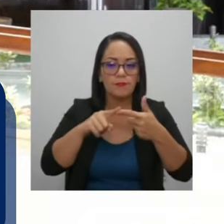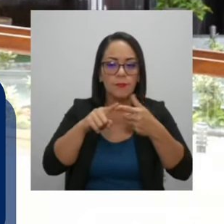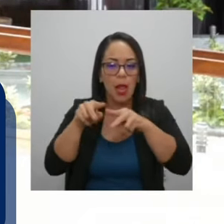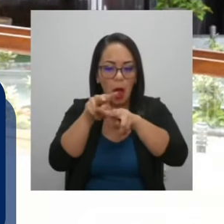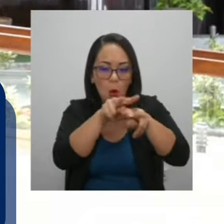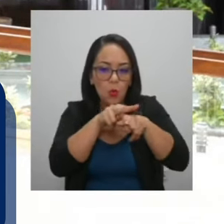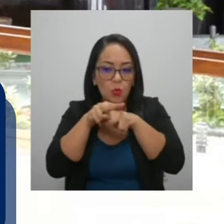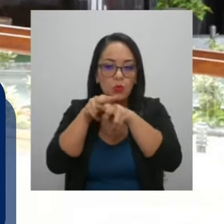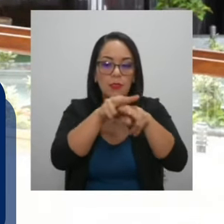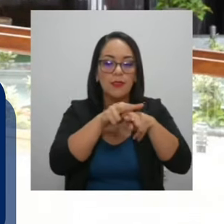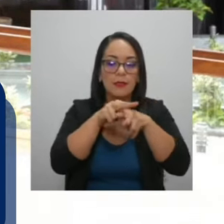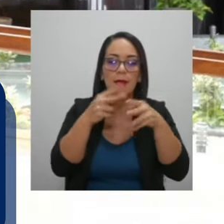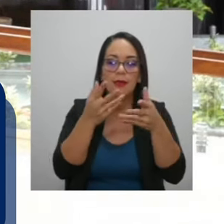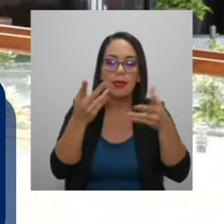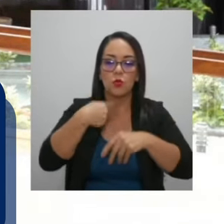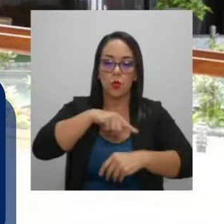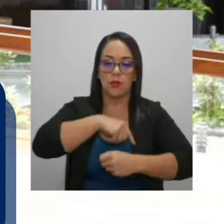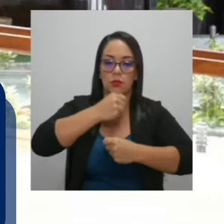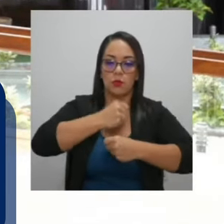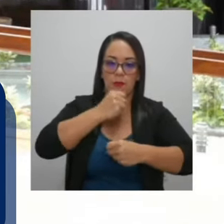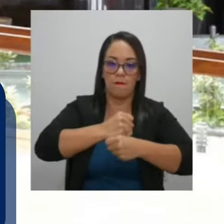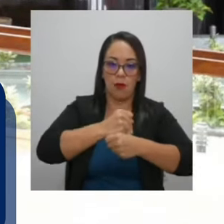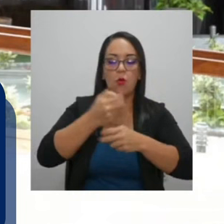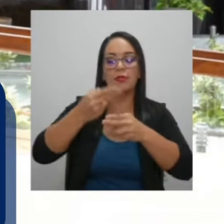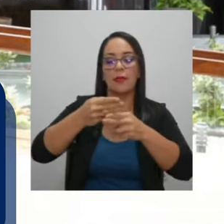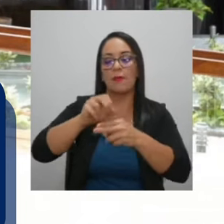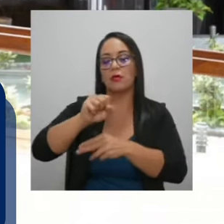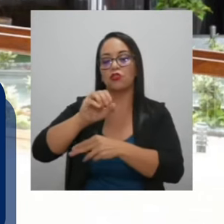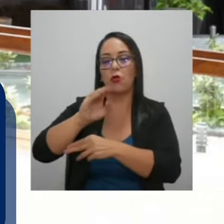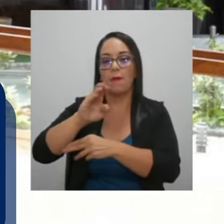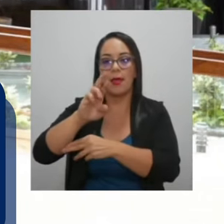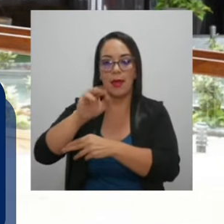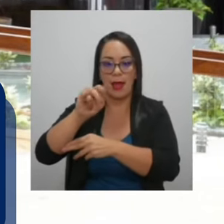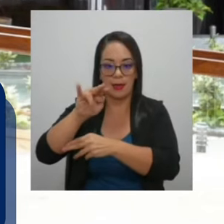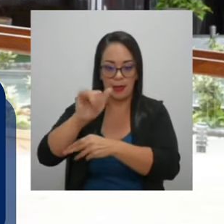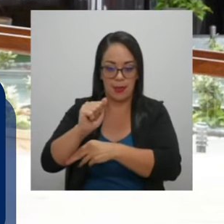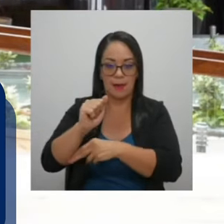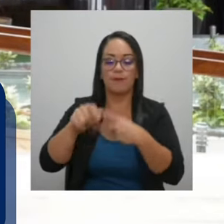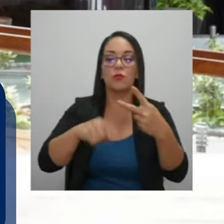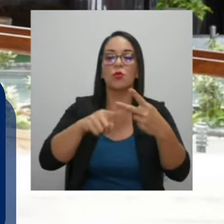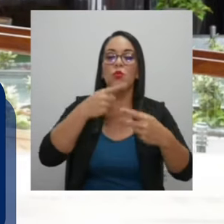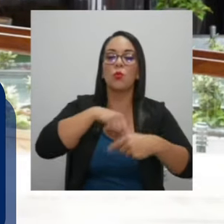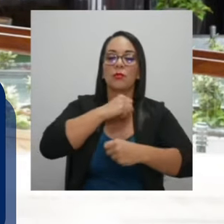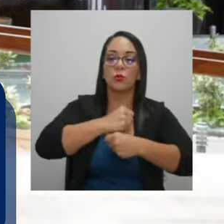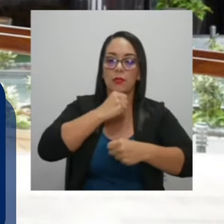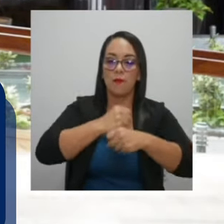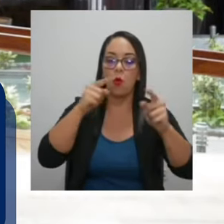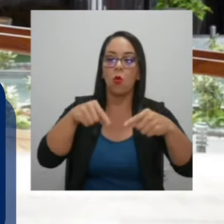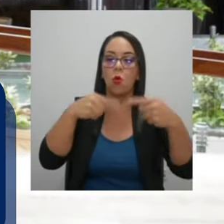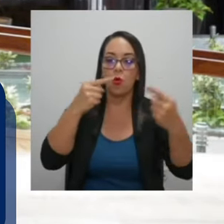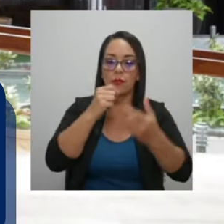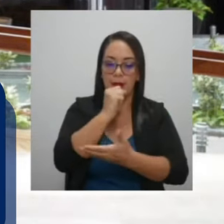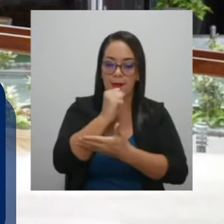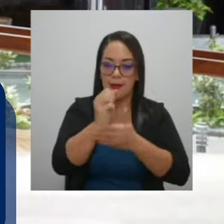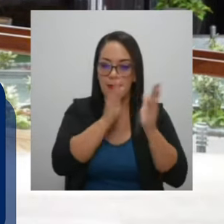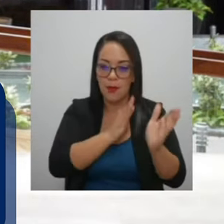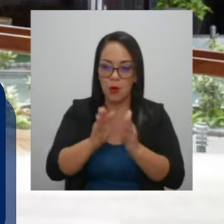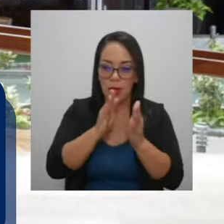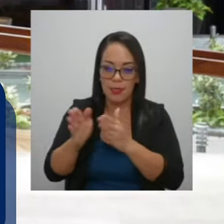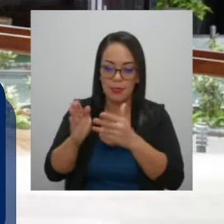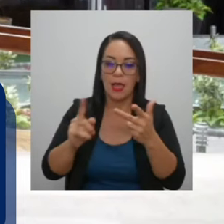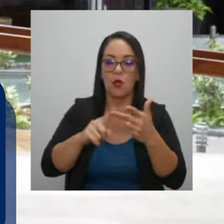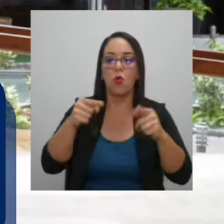nuestra operación soberanía, nuestra operación contra el crimen organizado y el